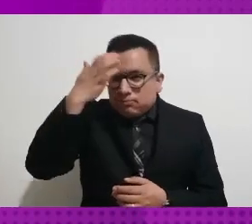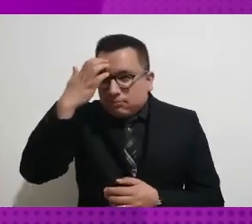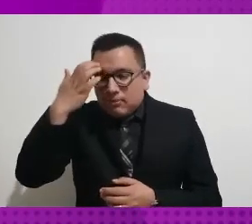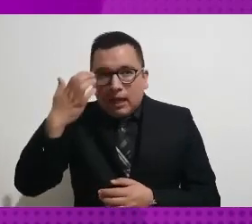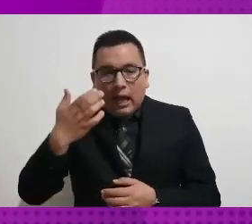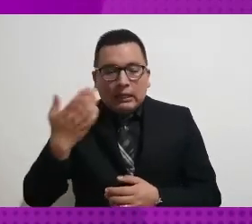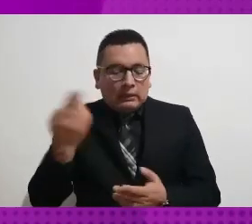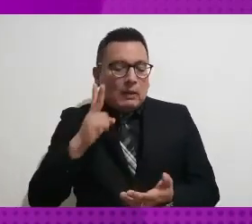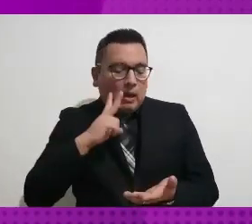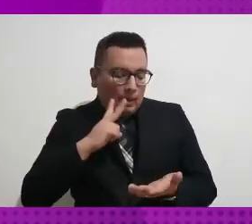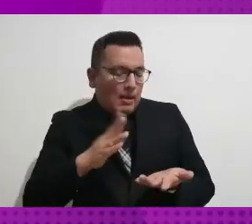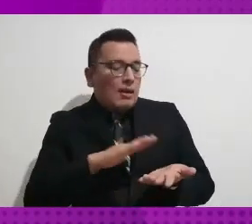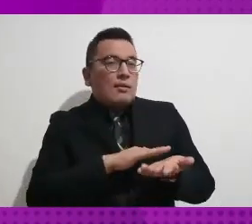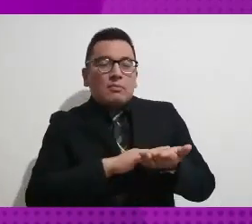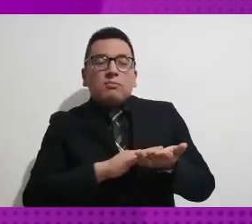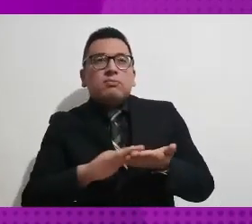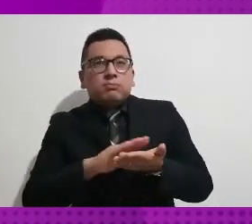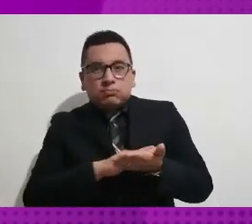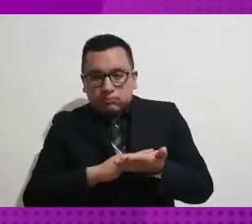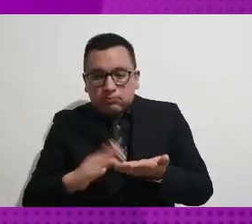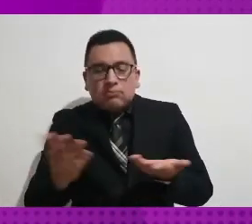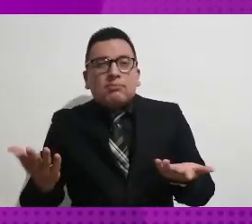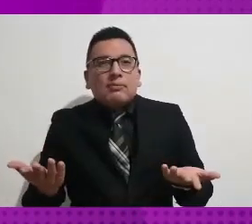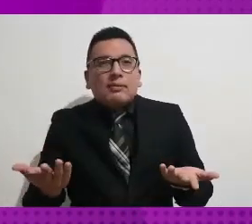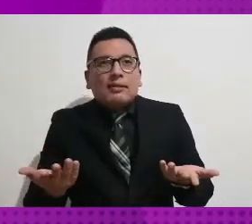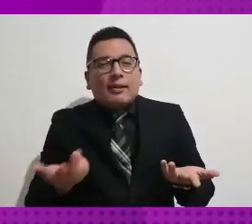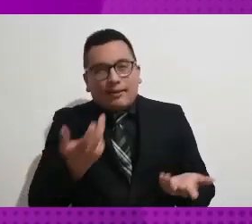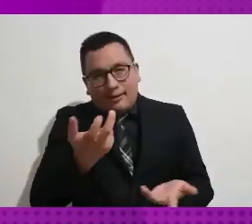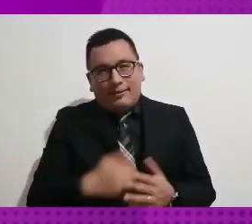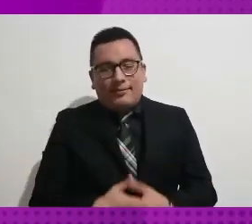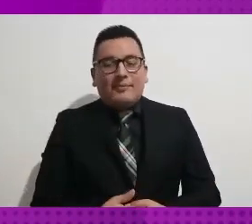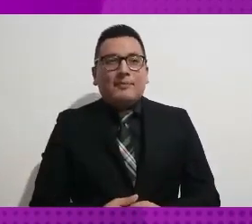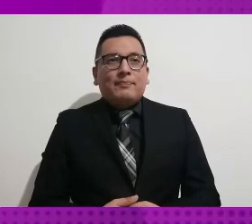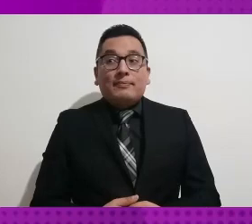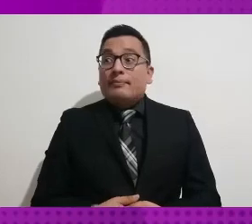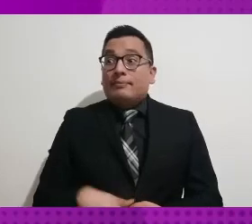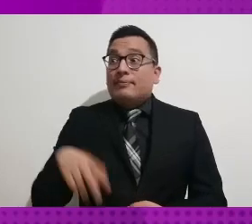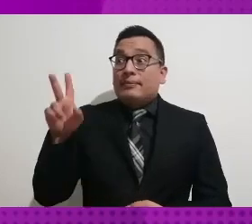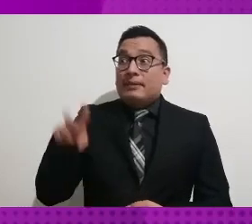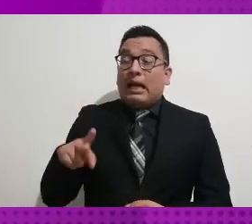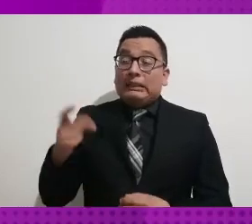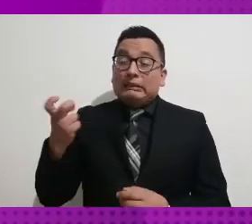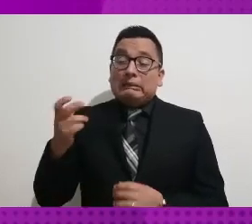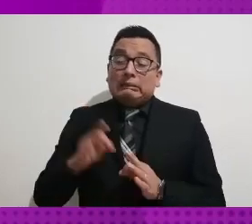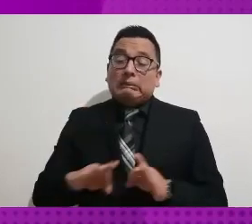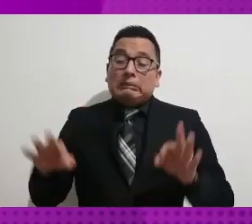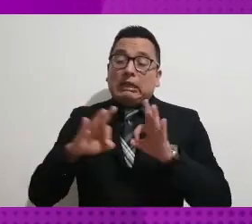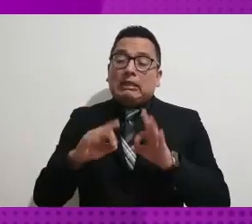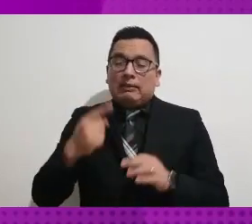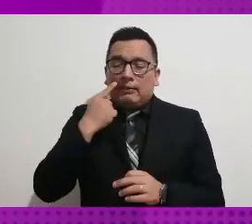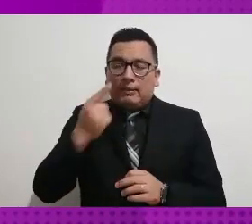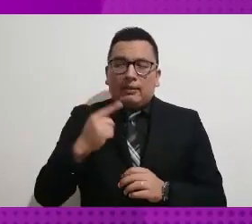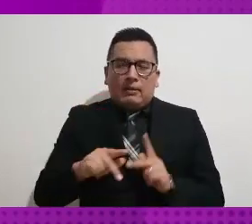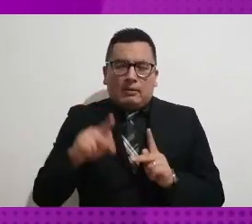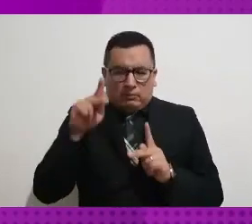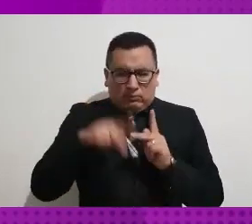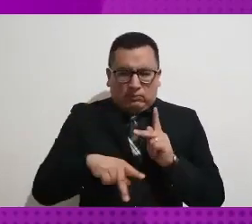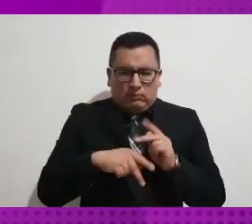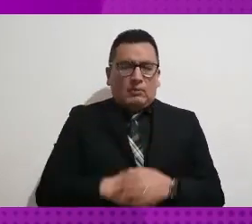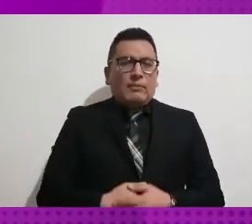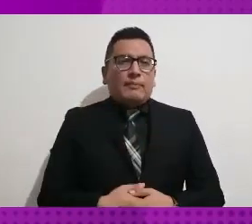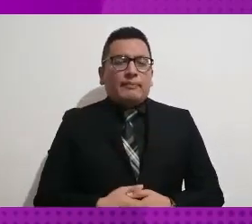Así es. Este Sí, tema es muy interesante. Ay, perdón. Este sí, tema es sí, muy interesante. Vamos a hacer una pequeña pausa para ándale, efecto. sí, sí,